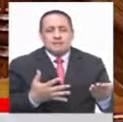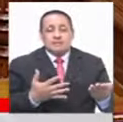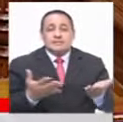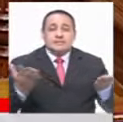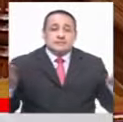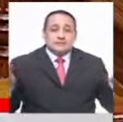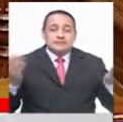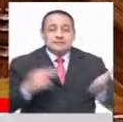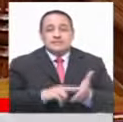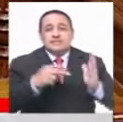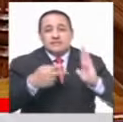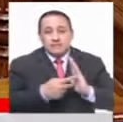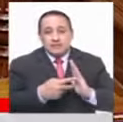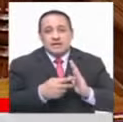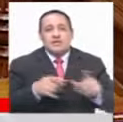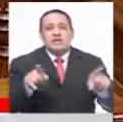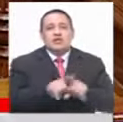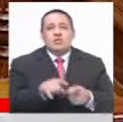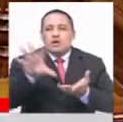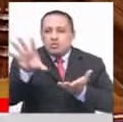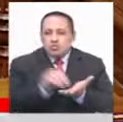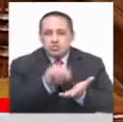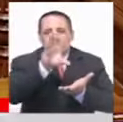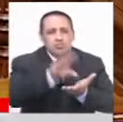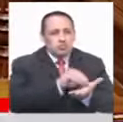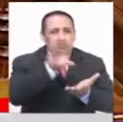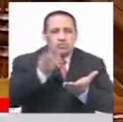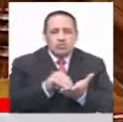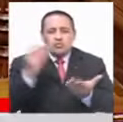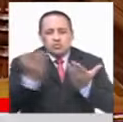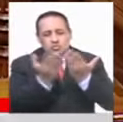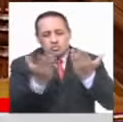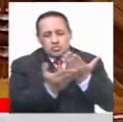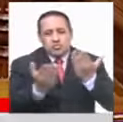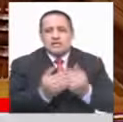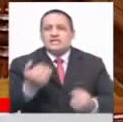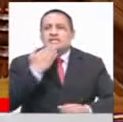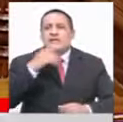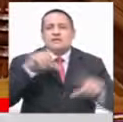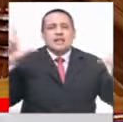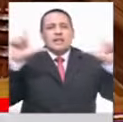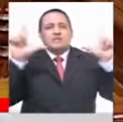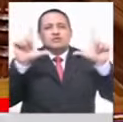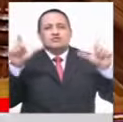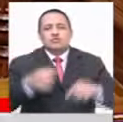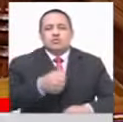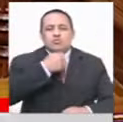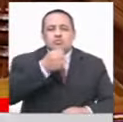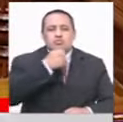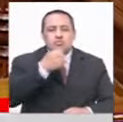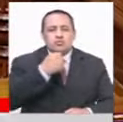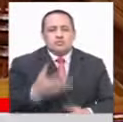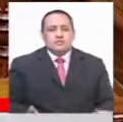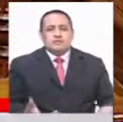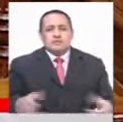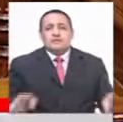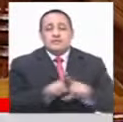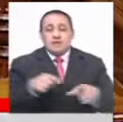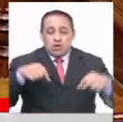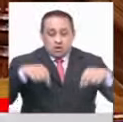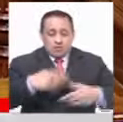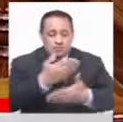pues se trata de una recopilación de versiones de un sector de la prensa. En la moción en